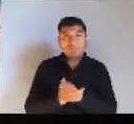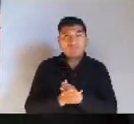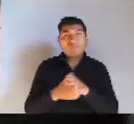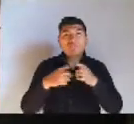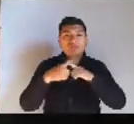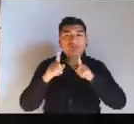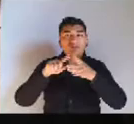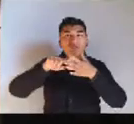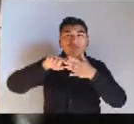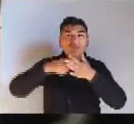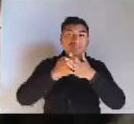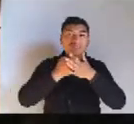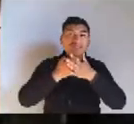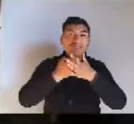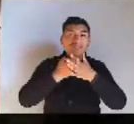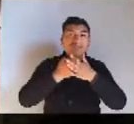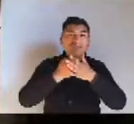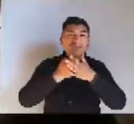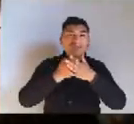Pero comencemos,